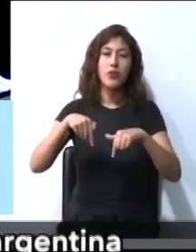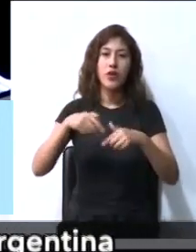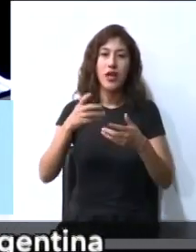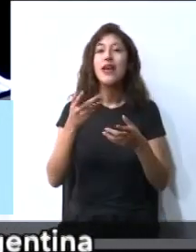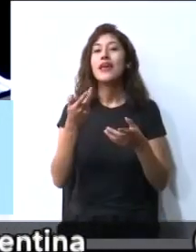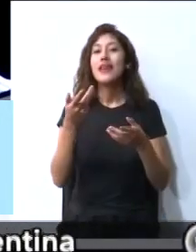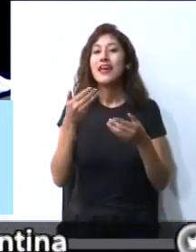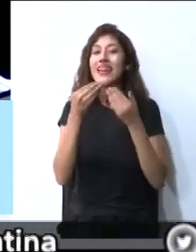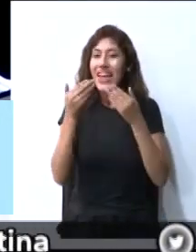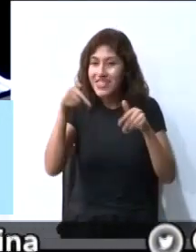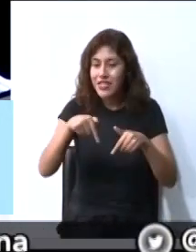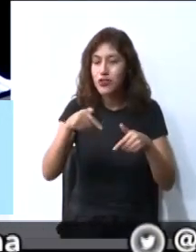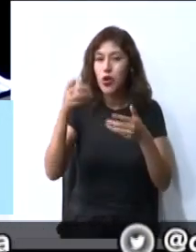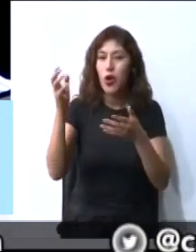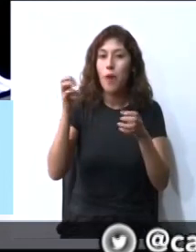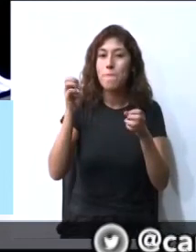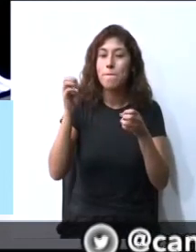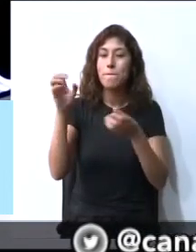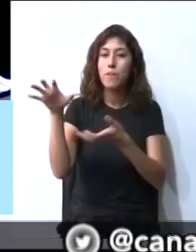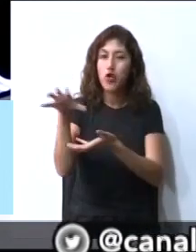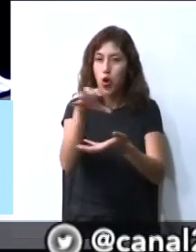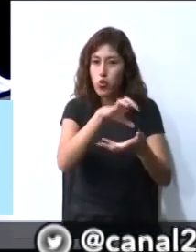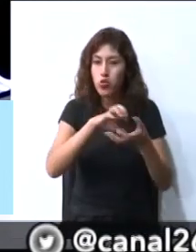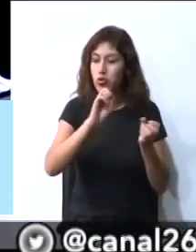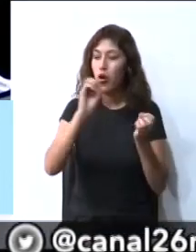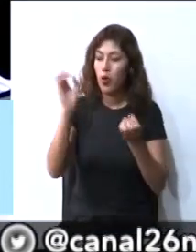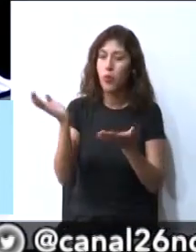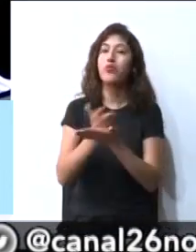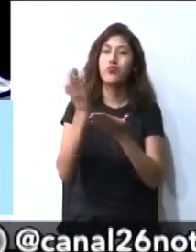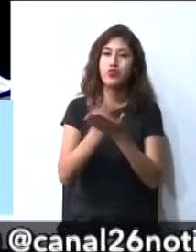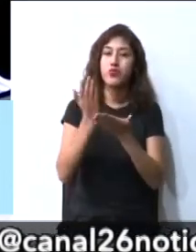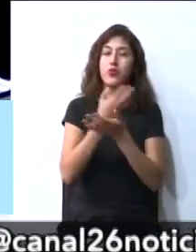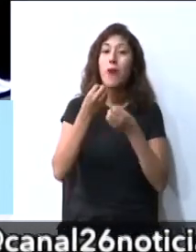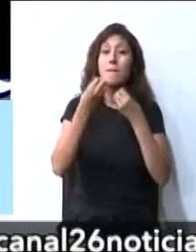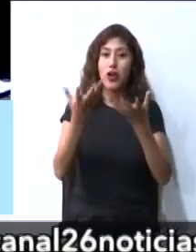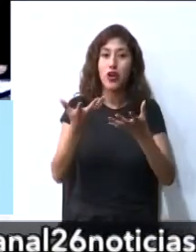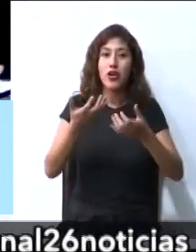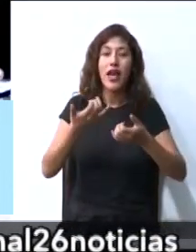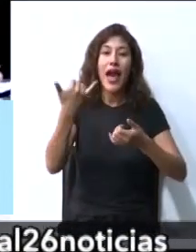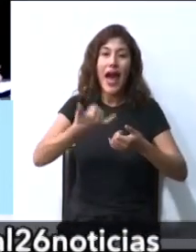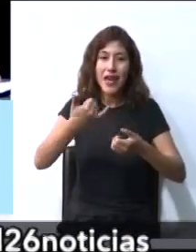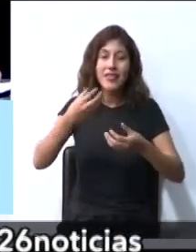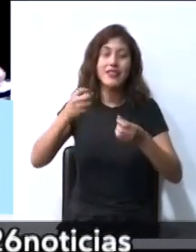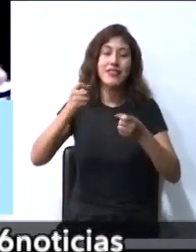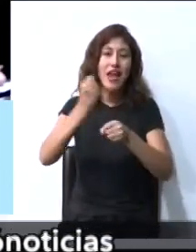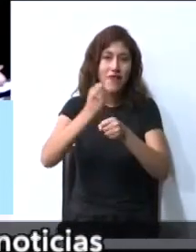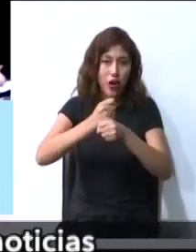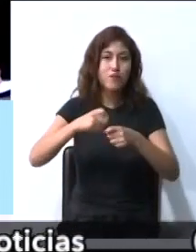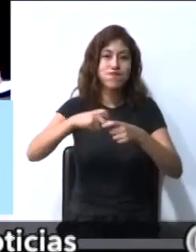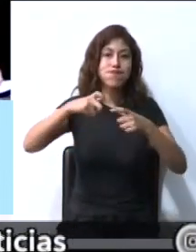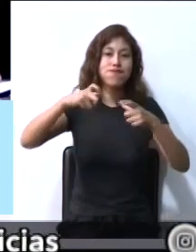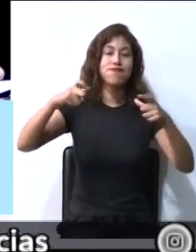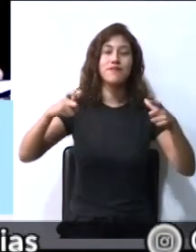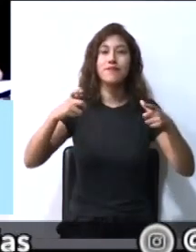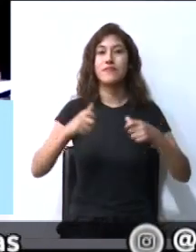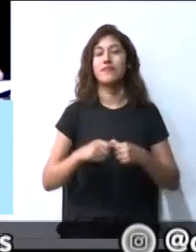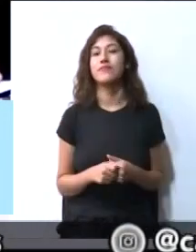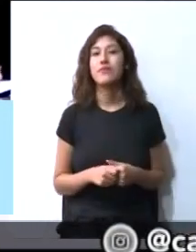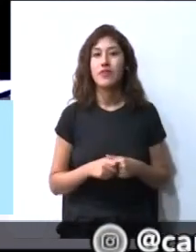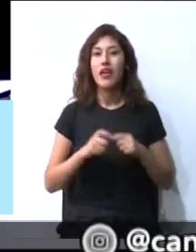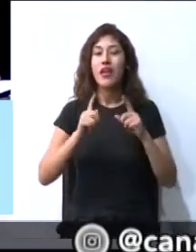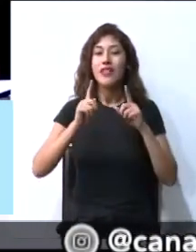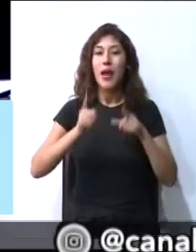más rápido, más barato, exportamos más, generamos más trabajo. ¿Y qué hablar de la revolución para la movilidad que fue el